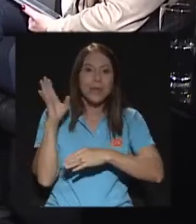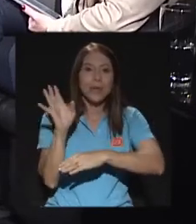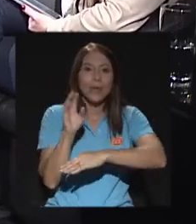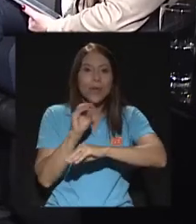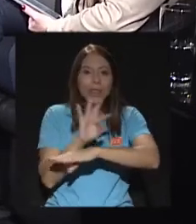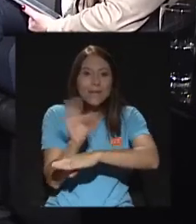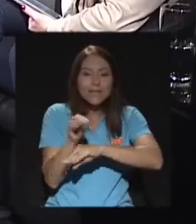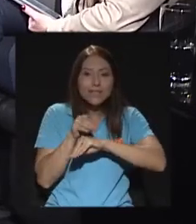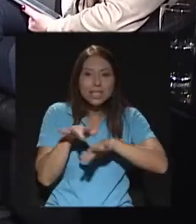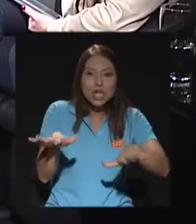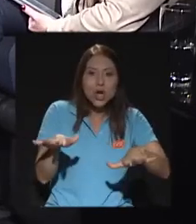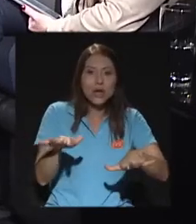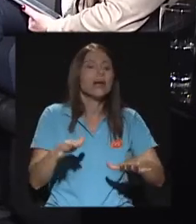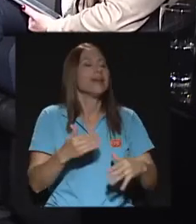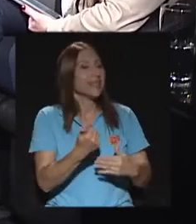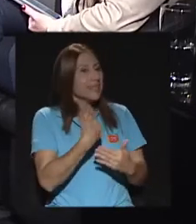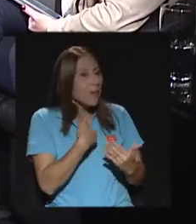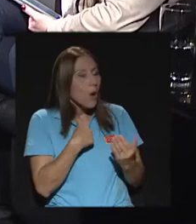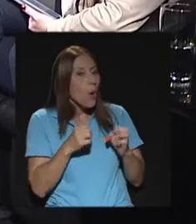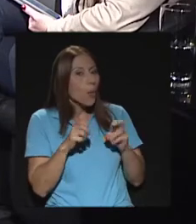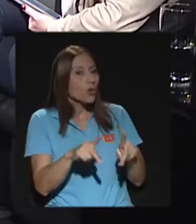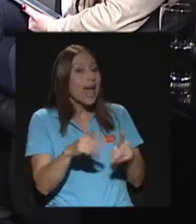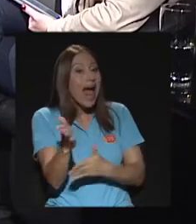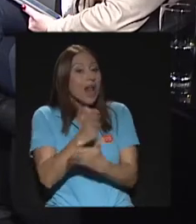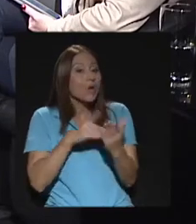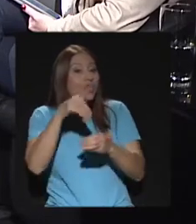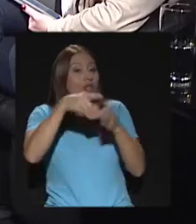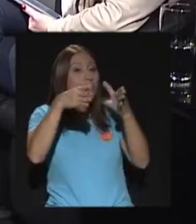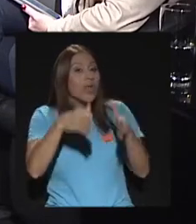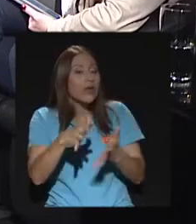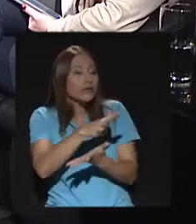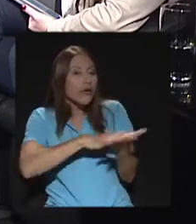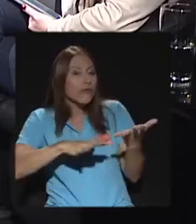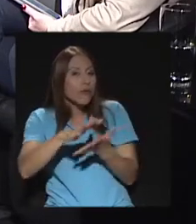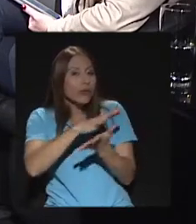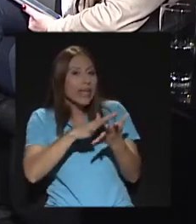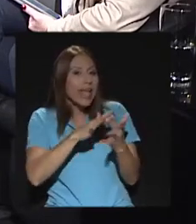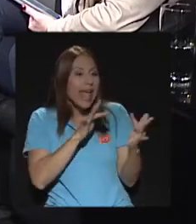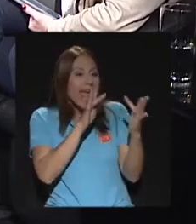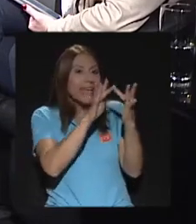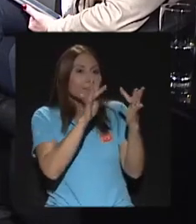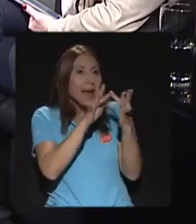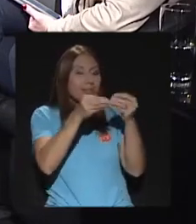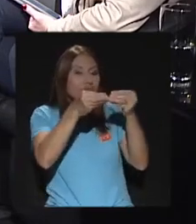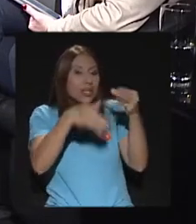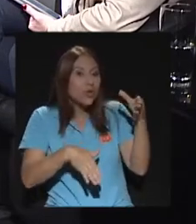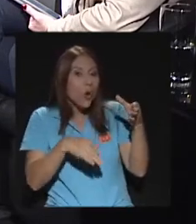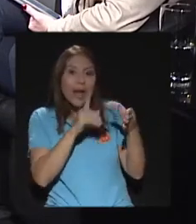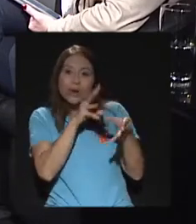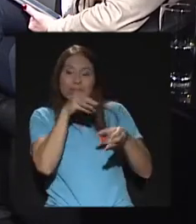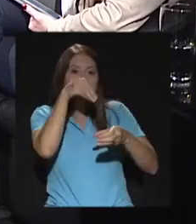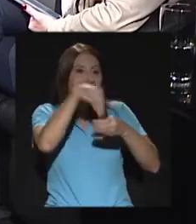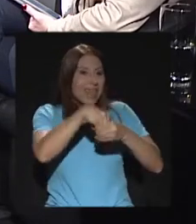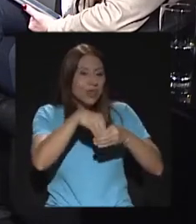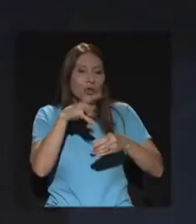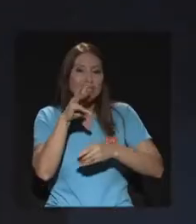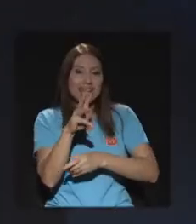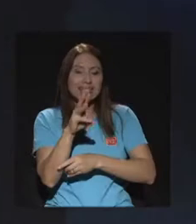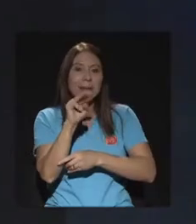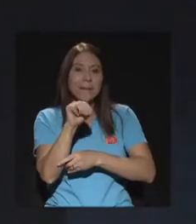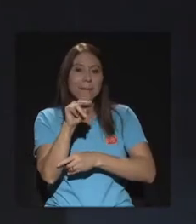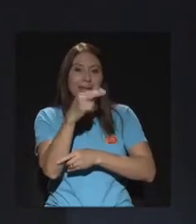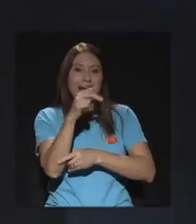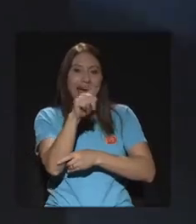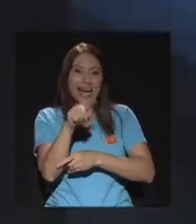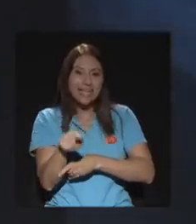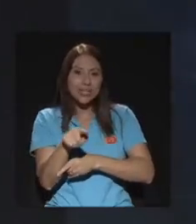que confunden algunos diputados, los espacios que sobran no son dentro de los 6 MHz. Van a sobrar espacio fuera de